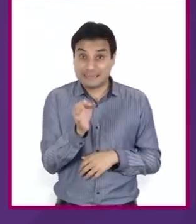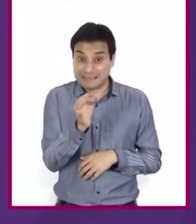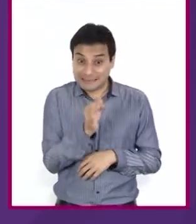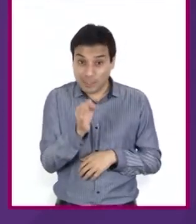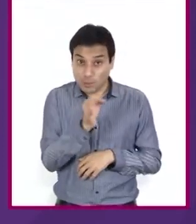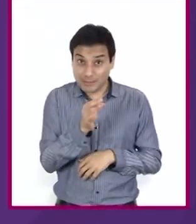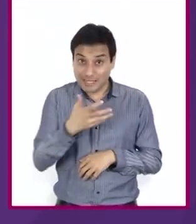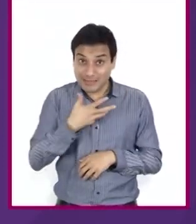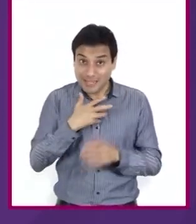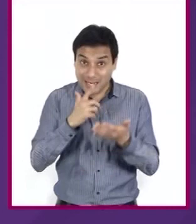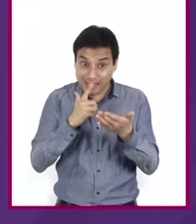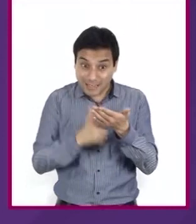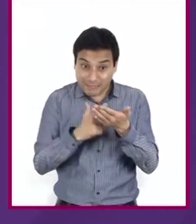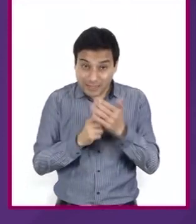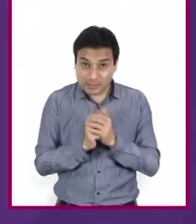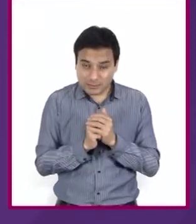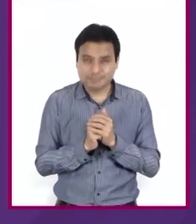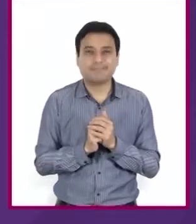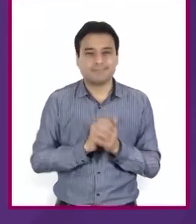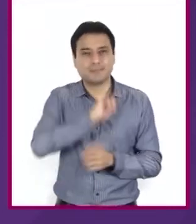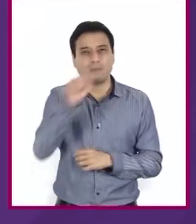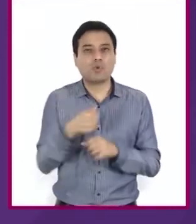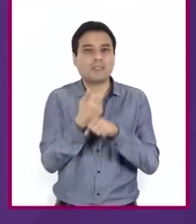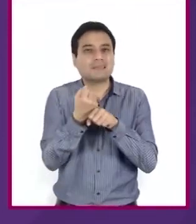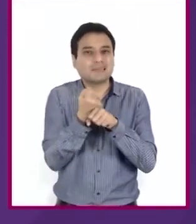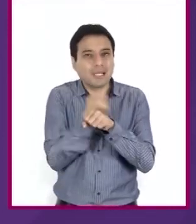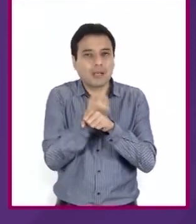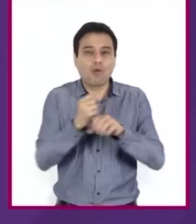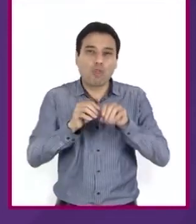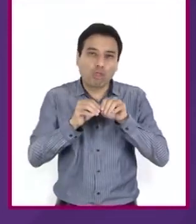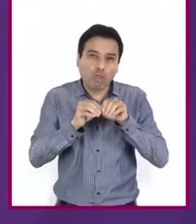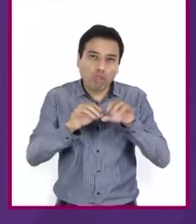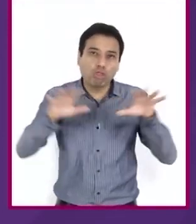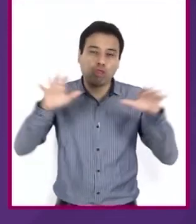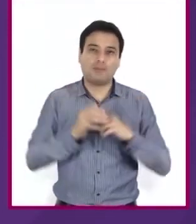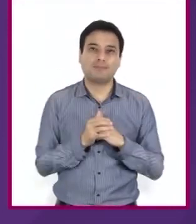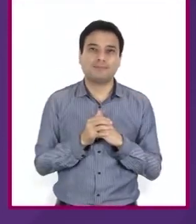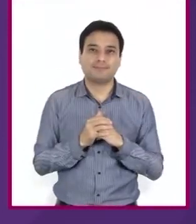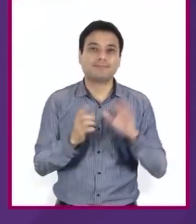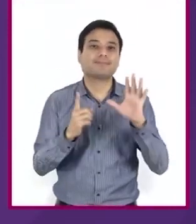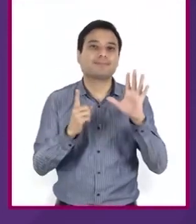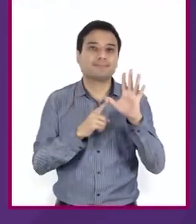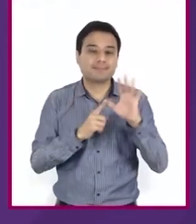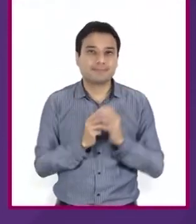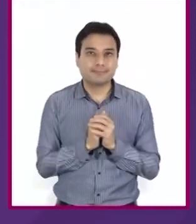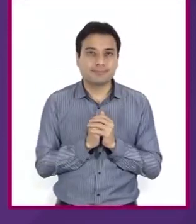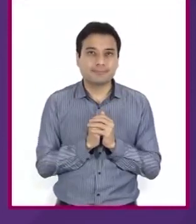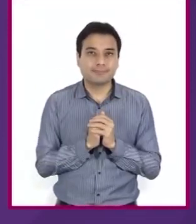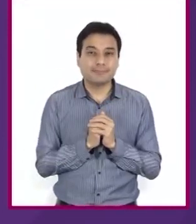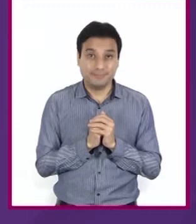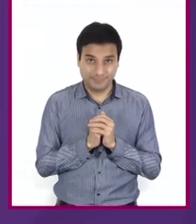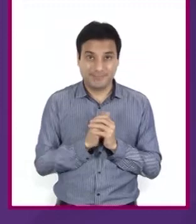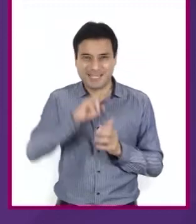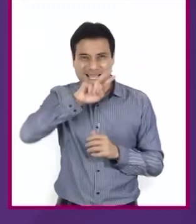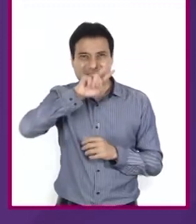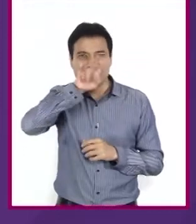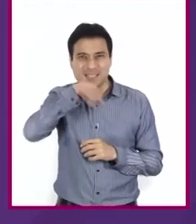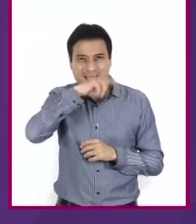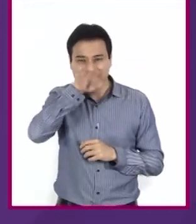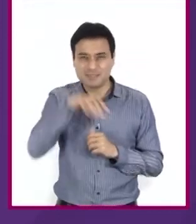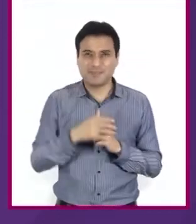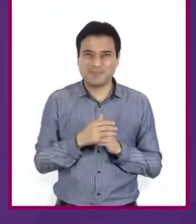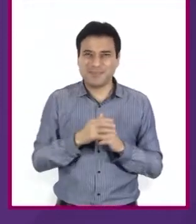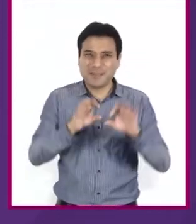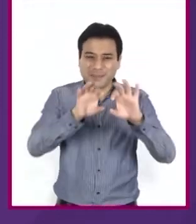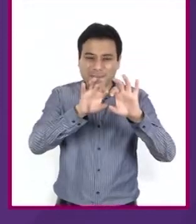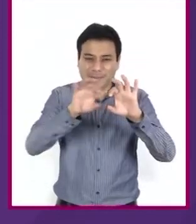lípidos liberan grasa en el flujo sanguíneo. 5. Las paredes de las arterias se deterioran